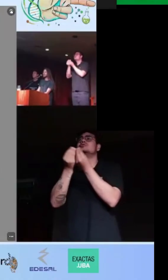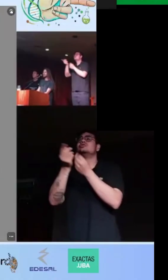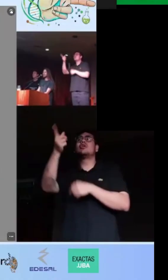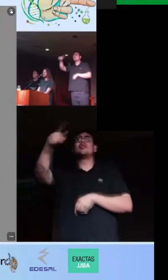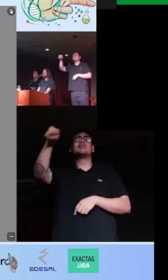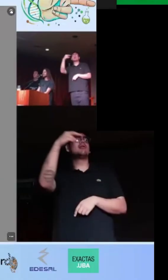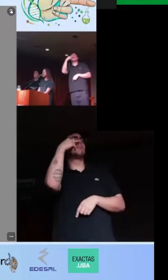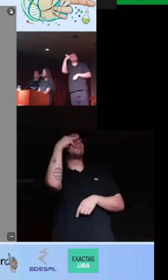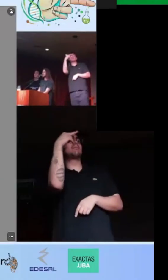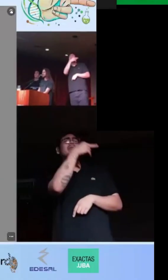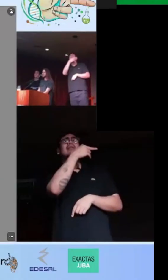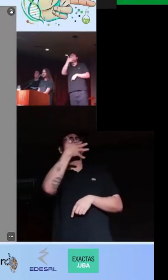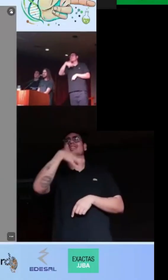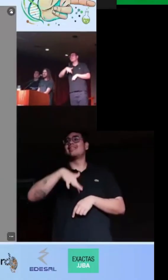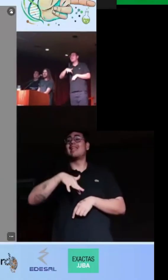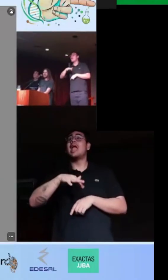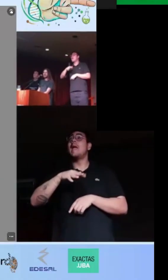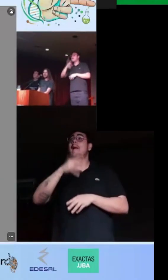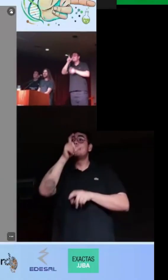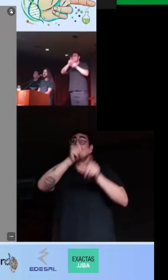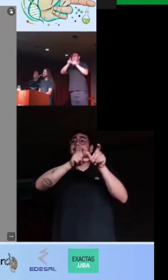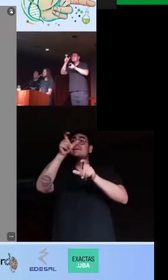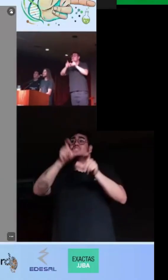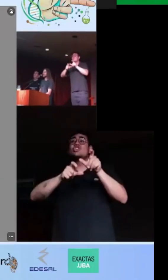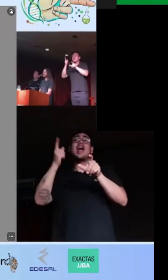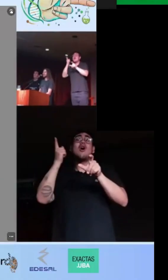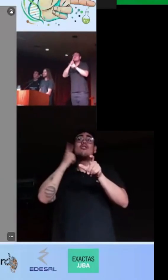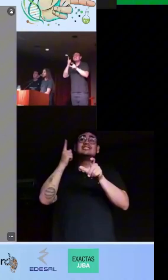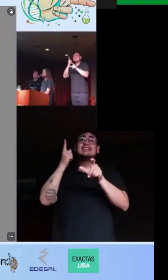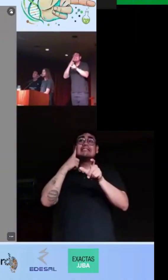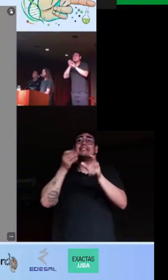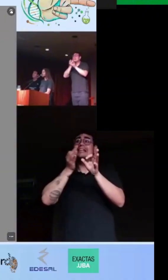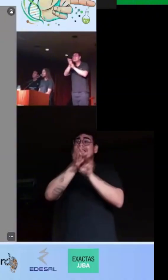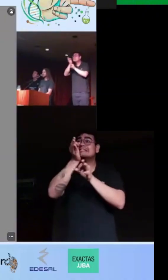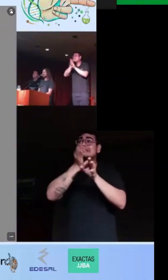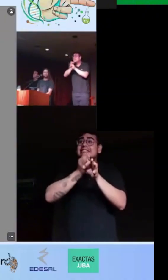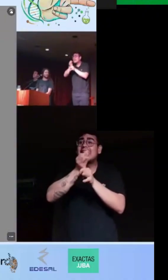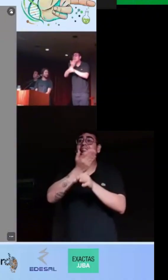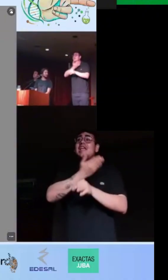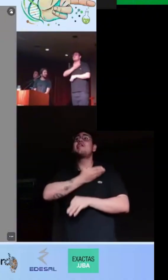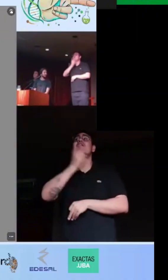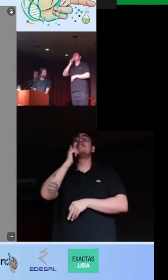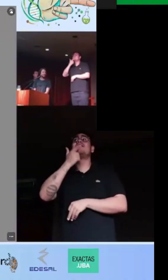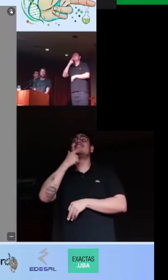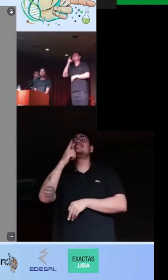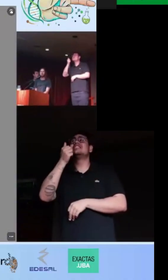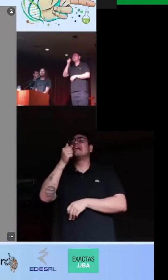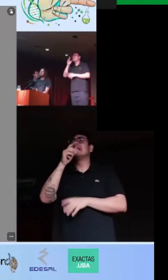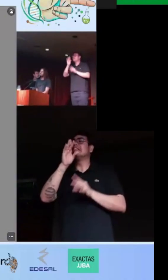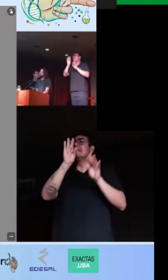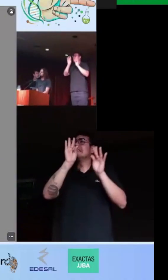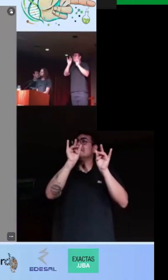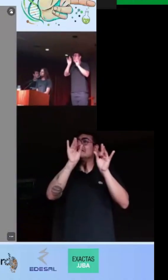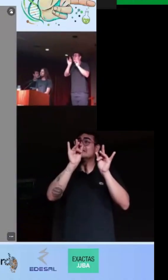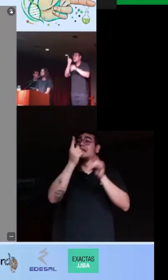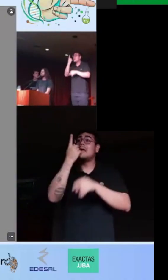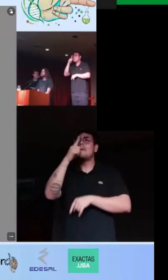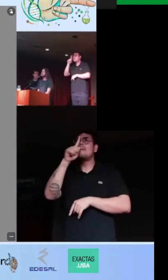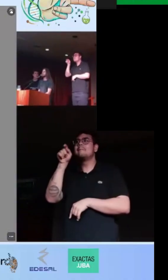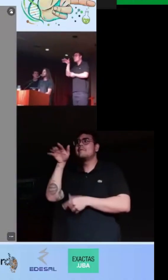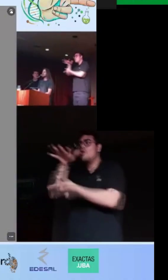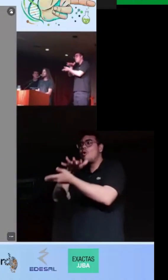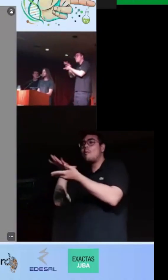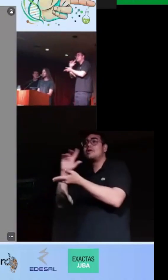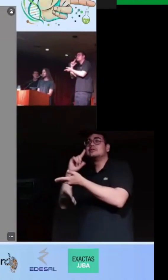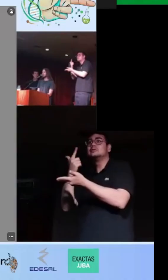a estudiantes oyentes. Esto ha sido algo totalmente nuevo para nosotros. Y como había dicho Miriam,